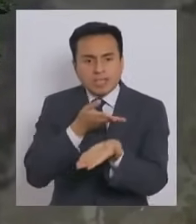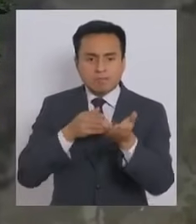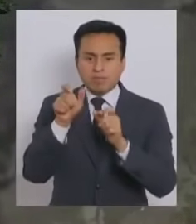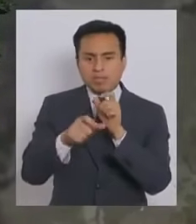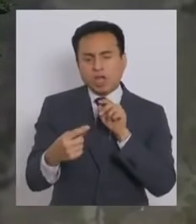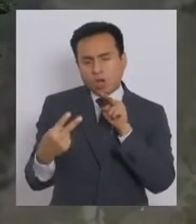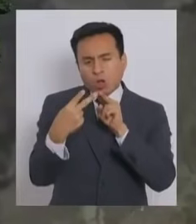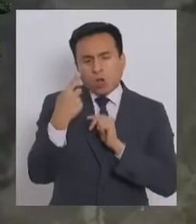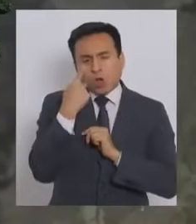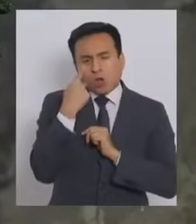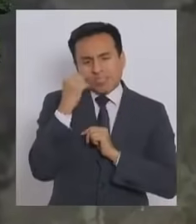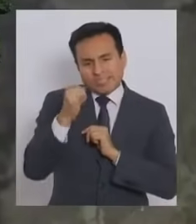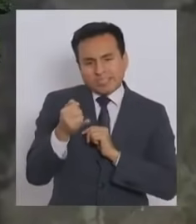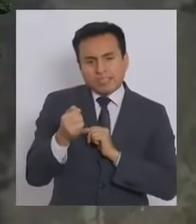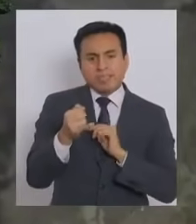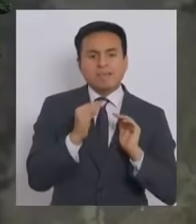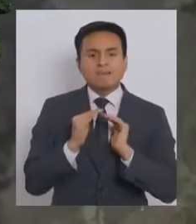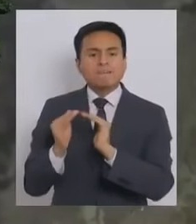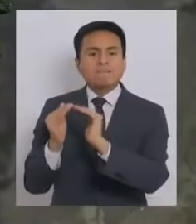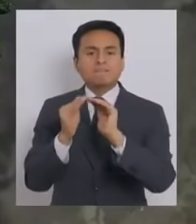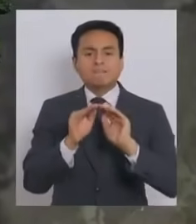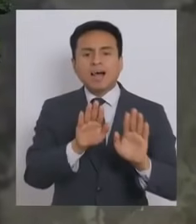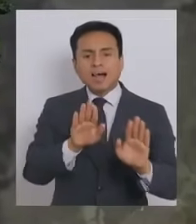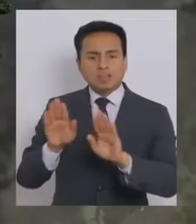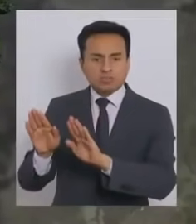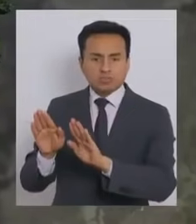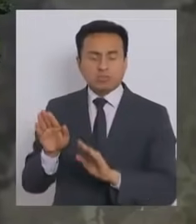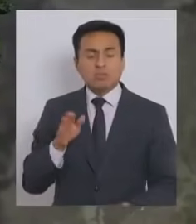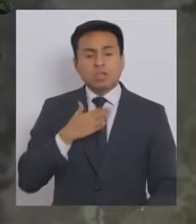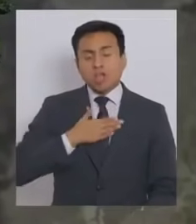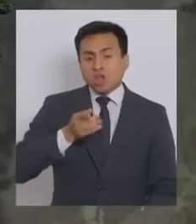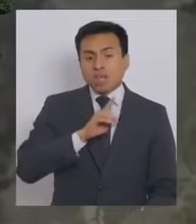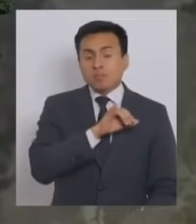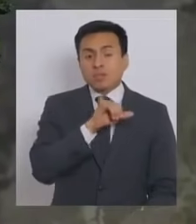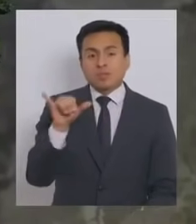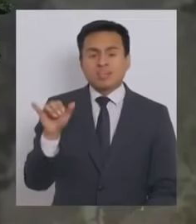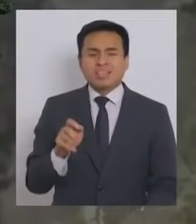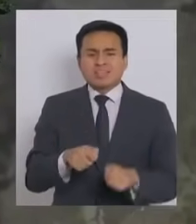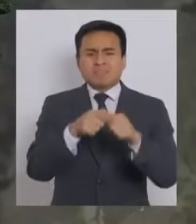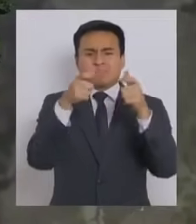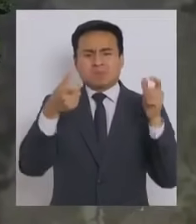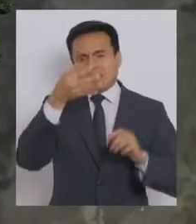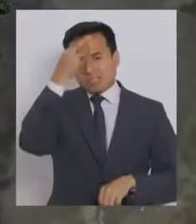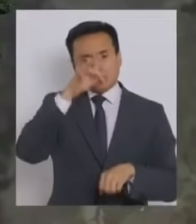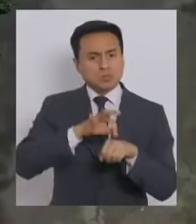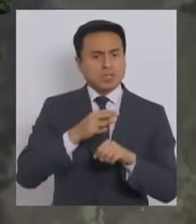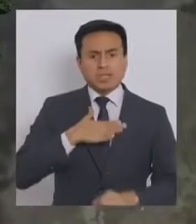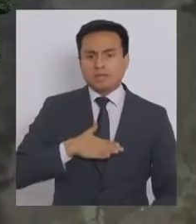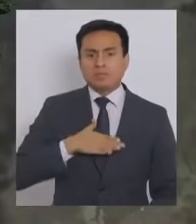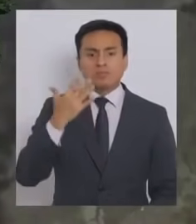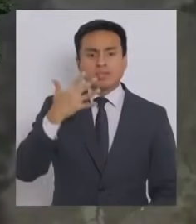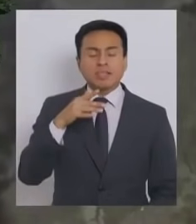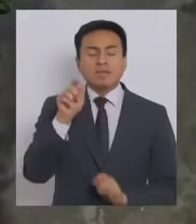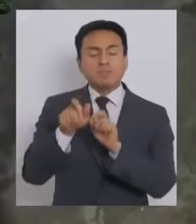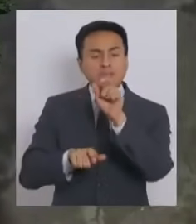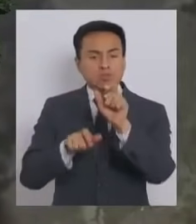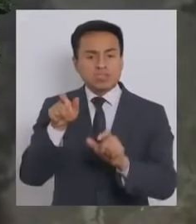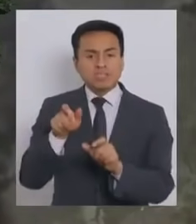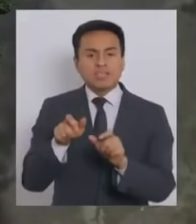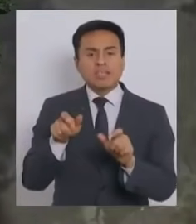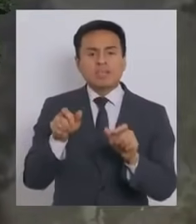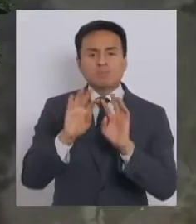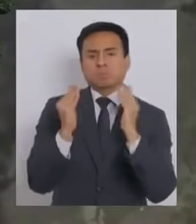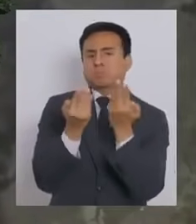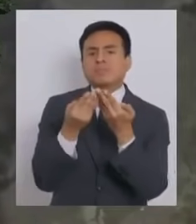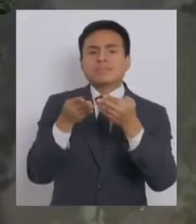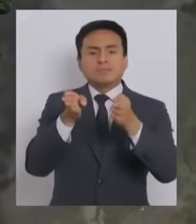más conocemos en nuestros barrios. ¿Por qué? Porque no queremos que luego hayan aumentos de casos. Es muy importante entonces que las personas ventilen los